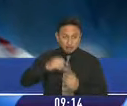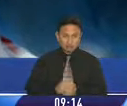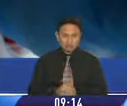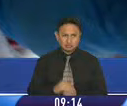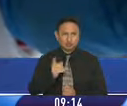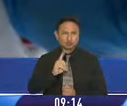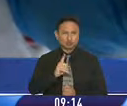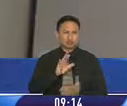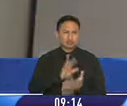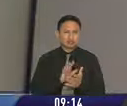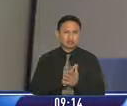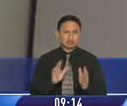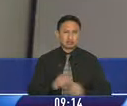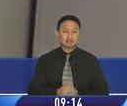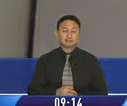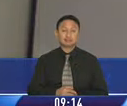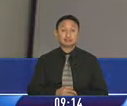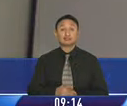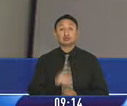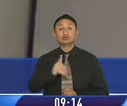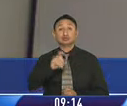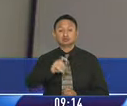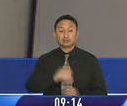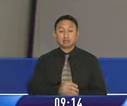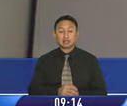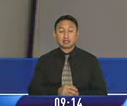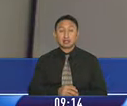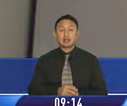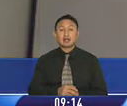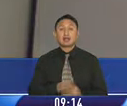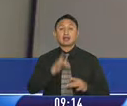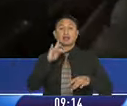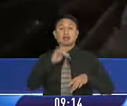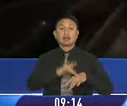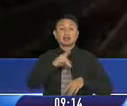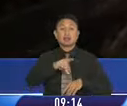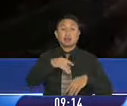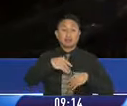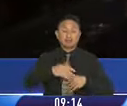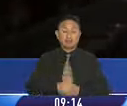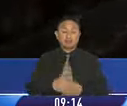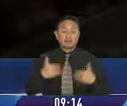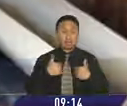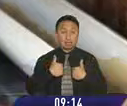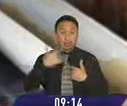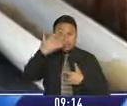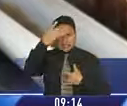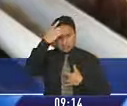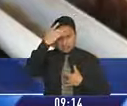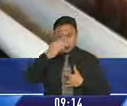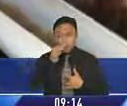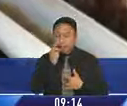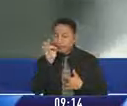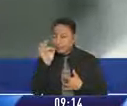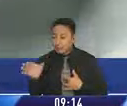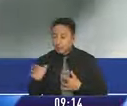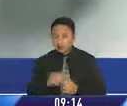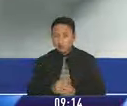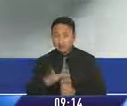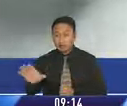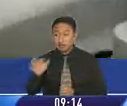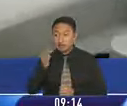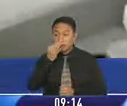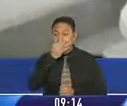cualquier preparación. Tú tendrías que tener un contacto directo con fluidos de animales enfermos y a su vez inmediatamente llevarte tus